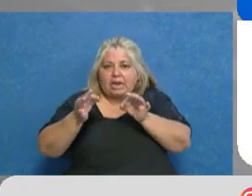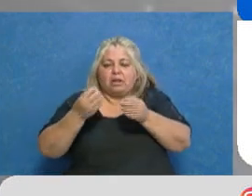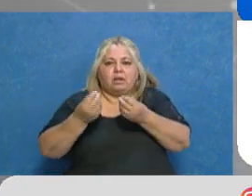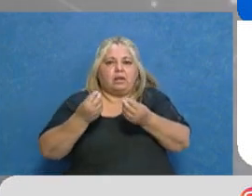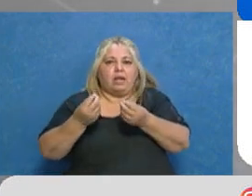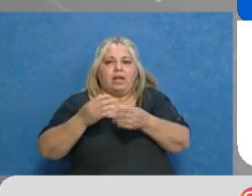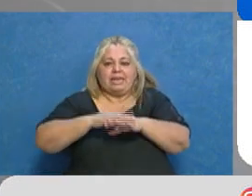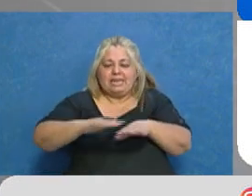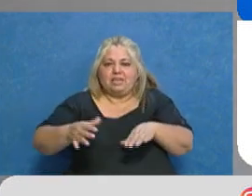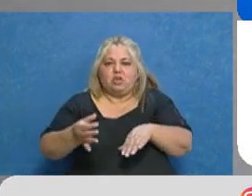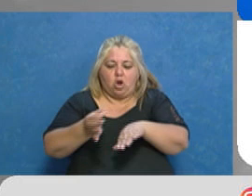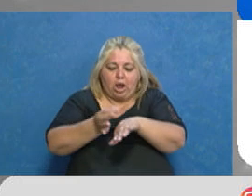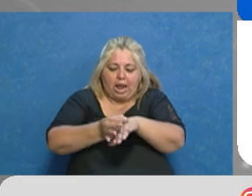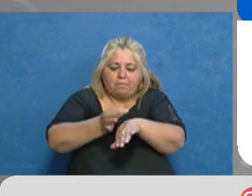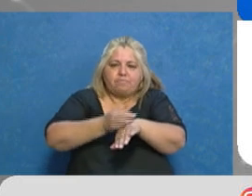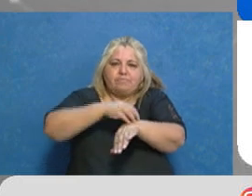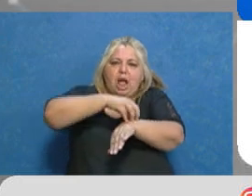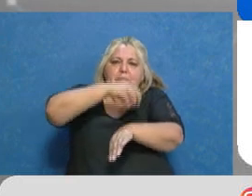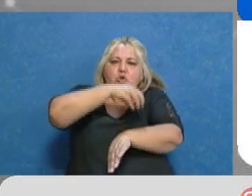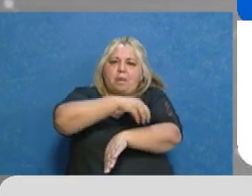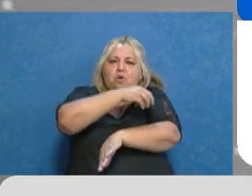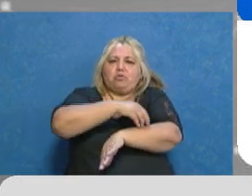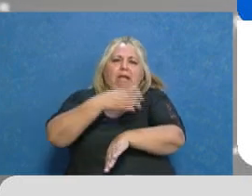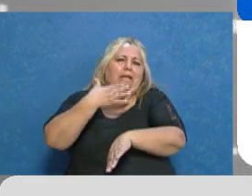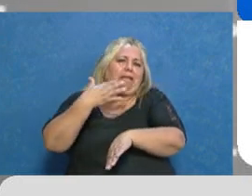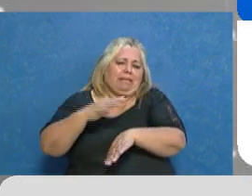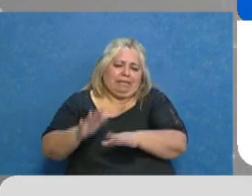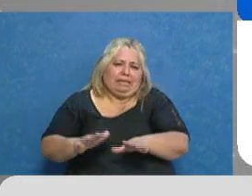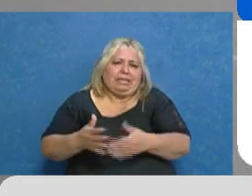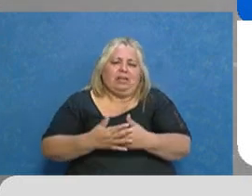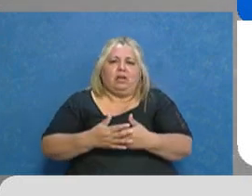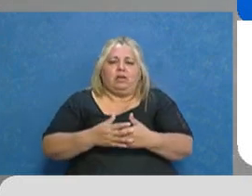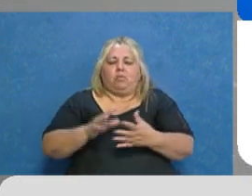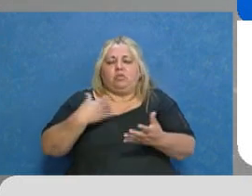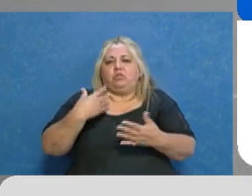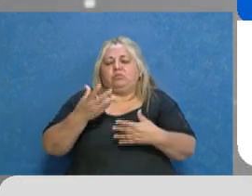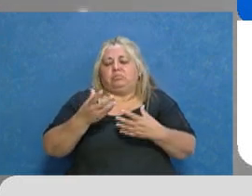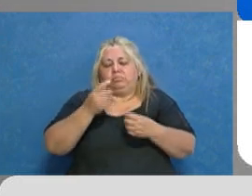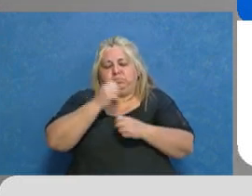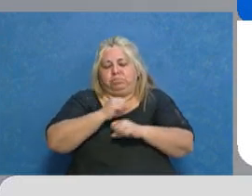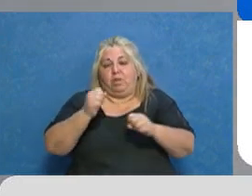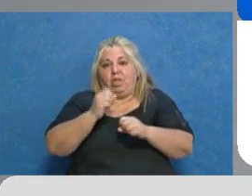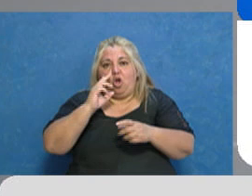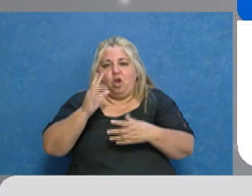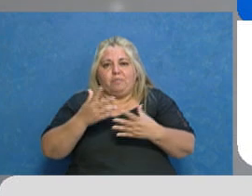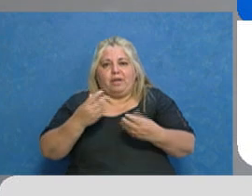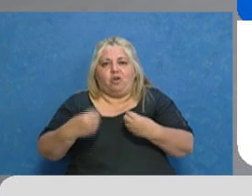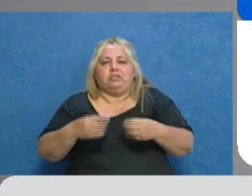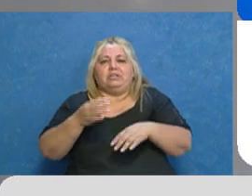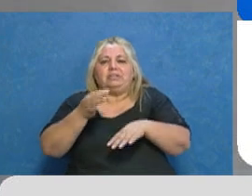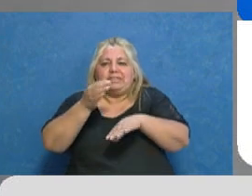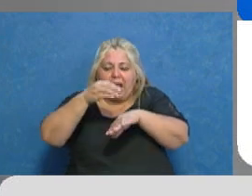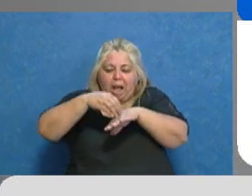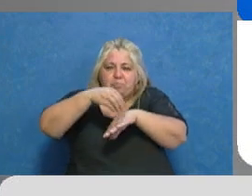los niños desde muy temprana edad, cuando tienen ellos pequeños traumatismos. Algunas de este tipo de ampollas